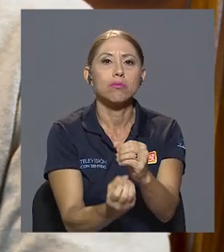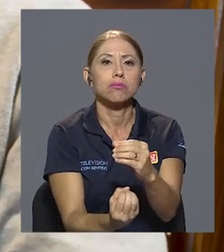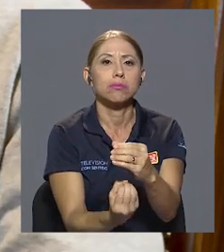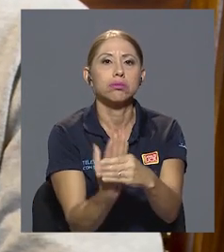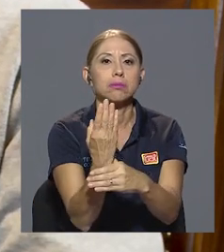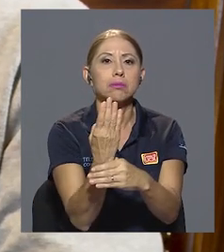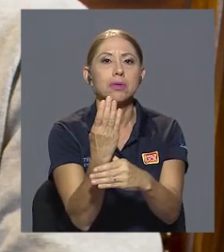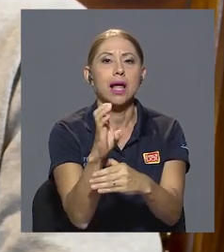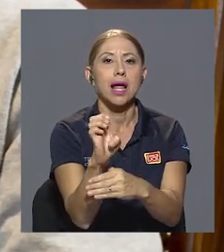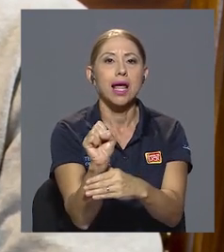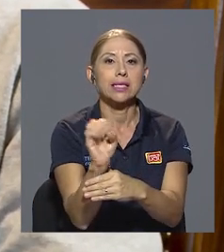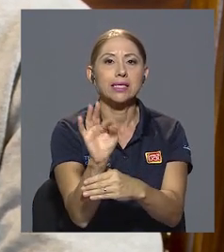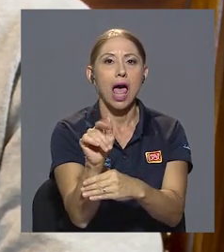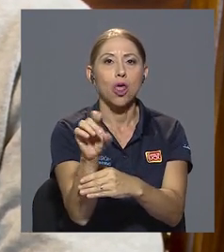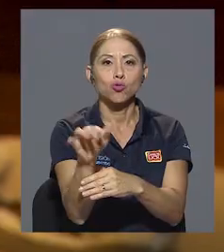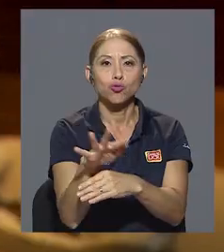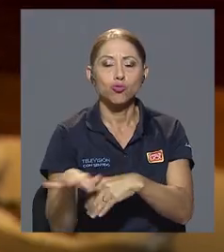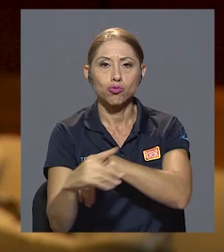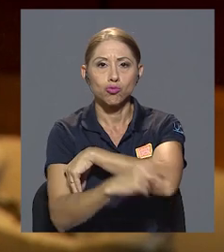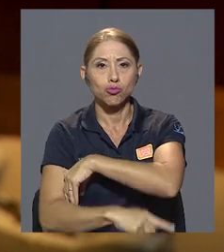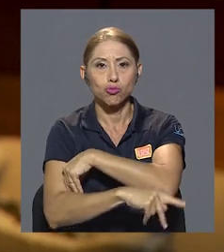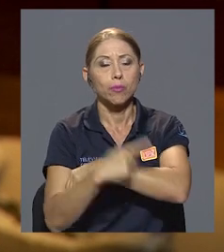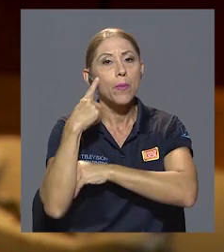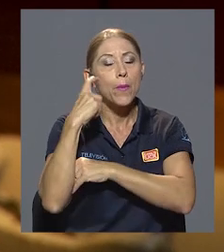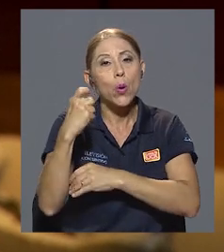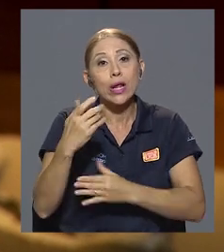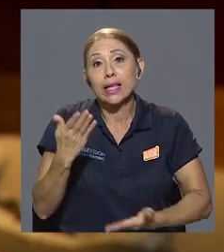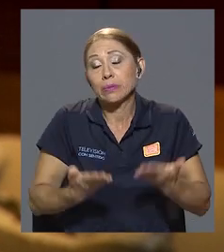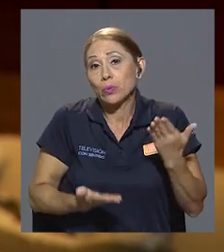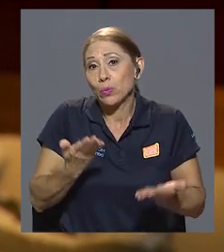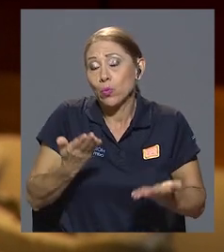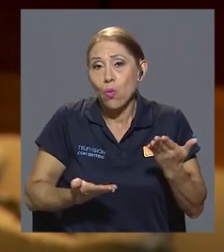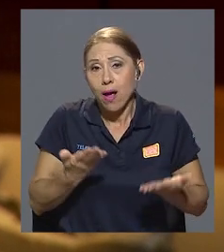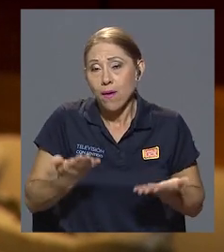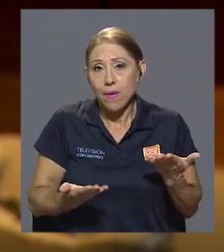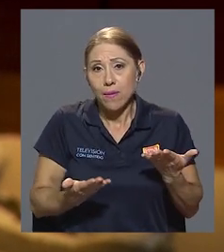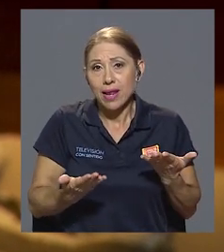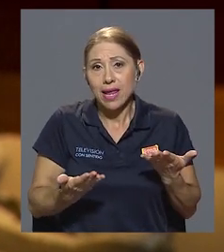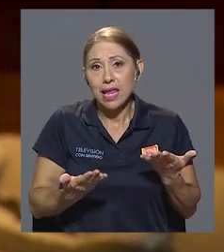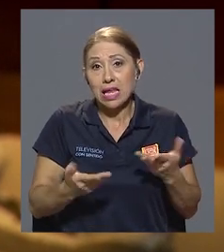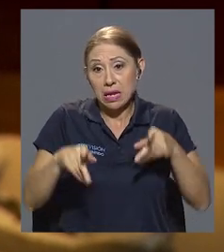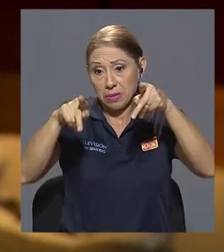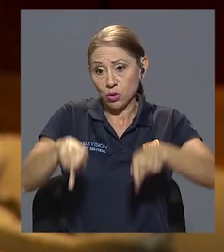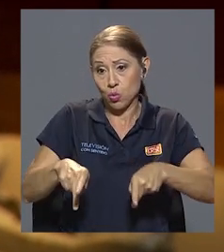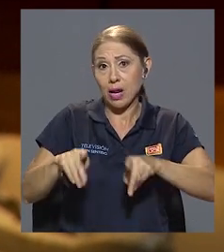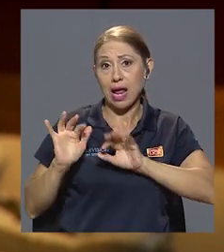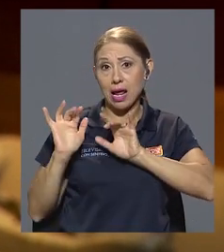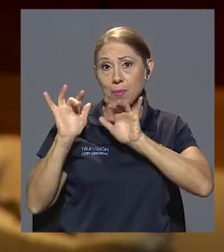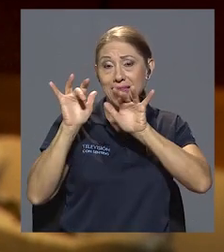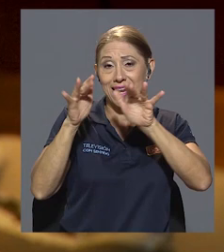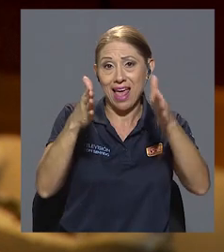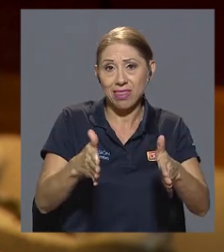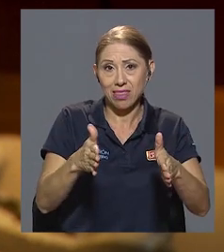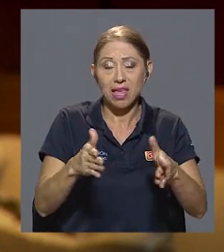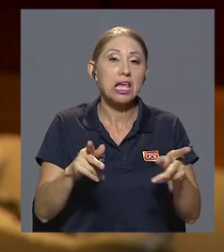constitución de los estados porque es muy probable que la condición de emigrante y